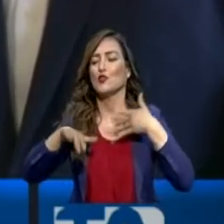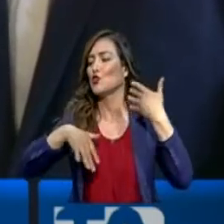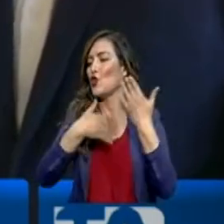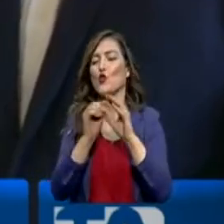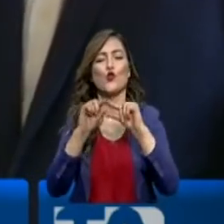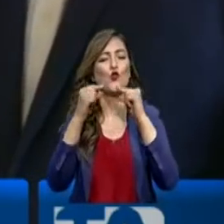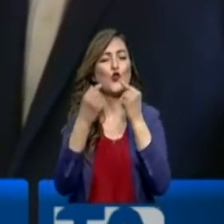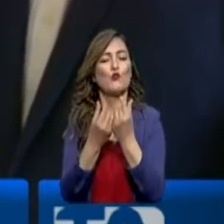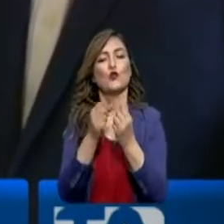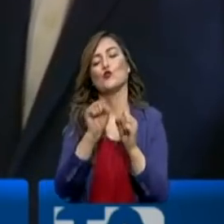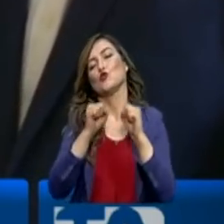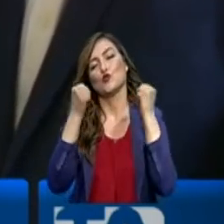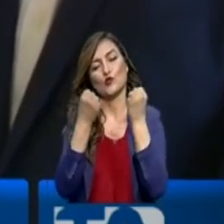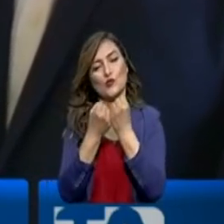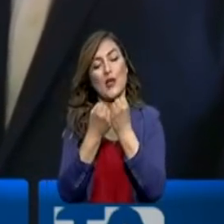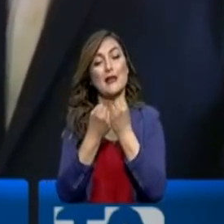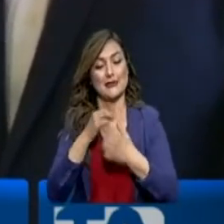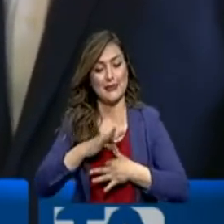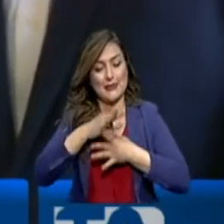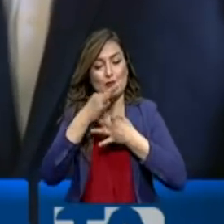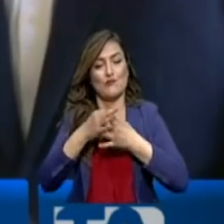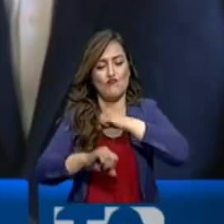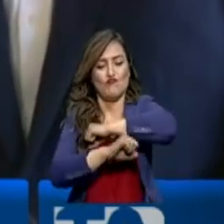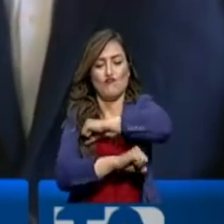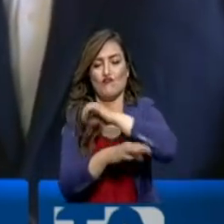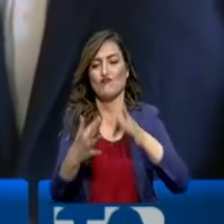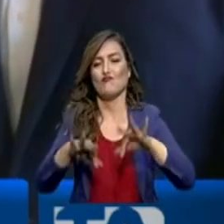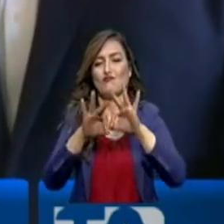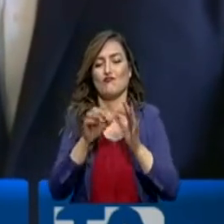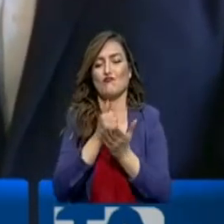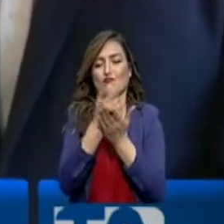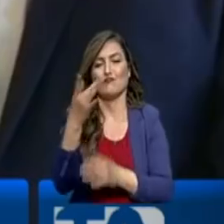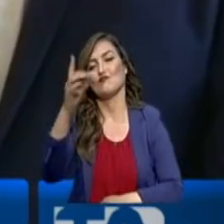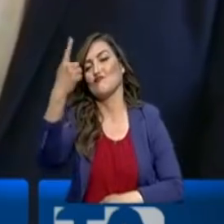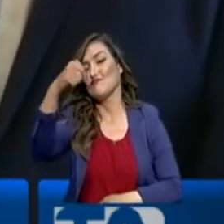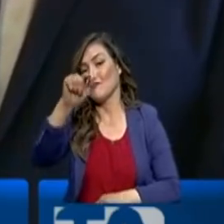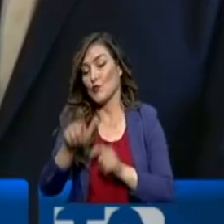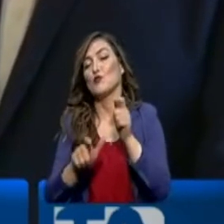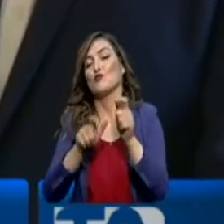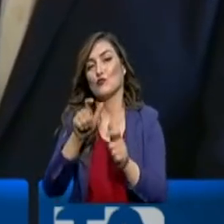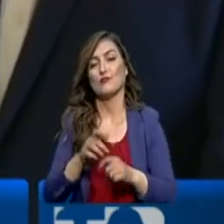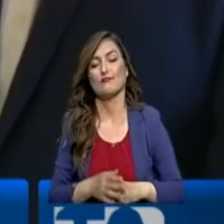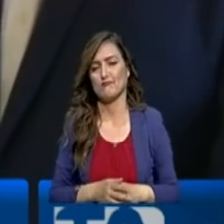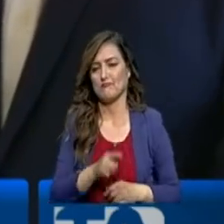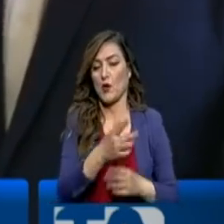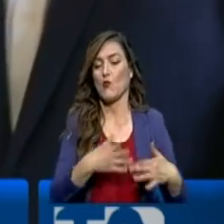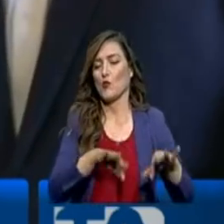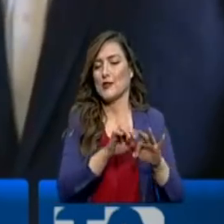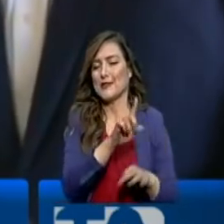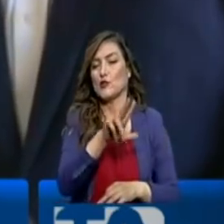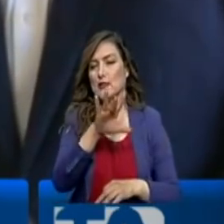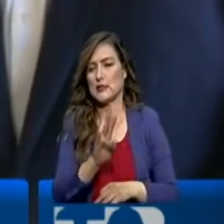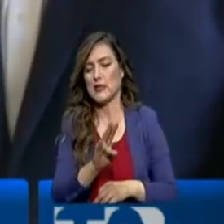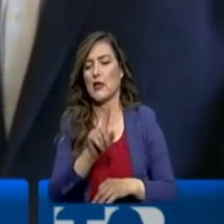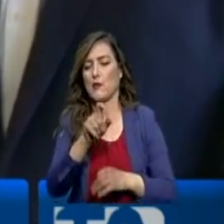civil, van a ser el punto fundamental, porque el beneficio de los 18 millones ecuatorianos hoy va a restar en los 137 asambleístas que hacemos parte